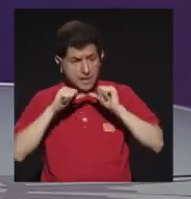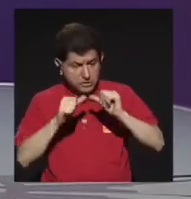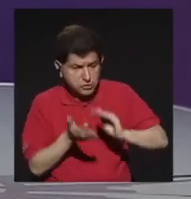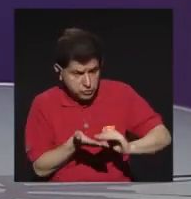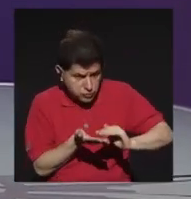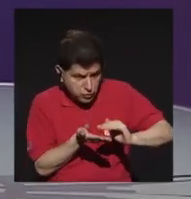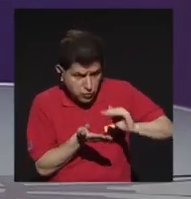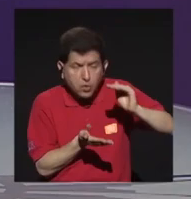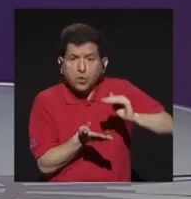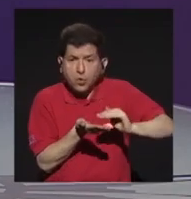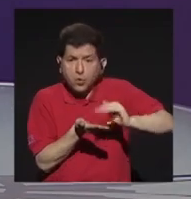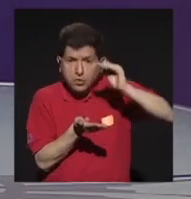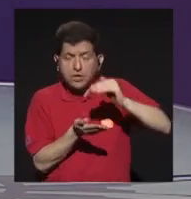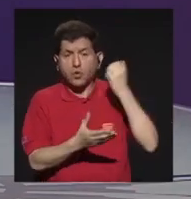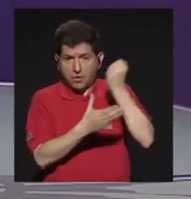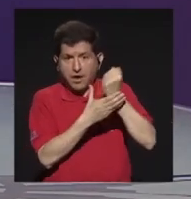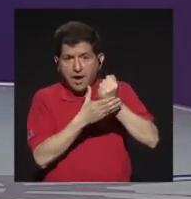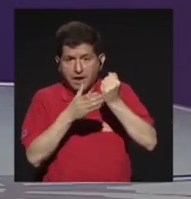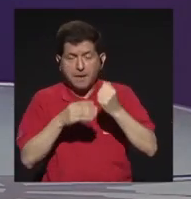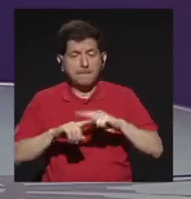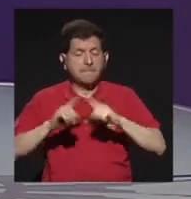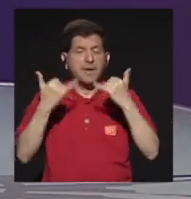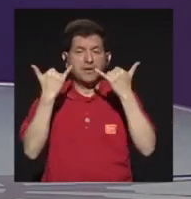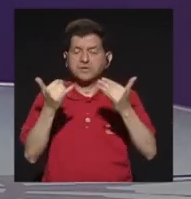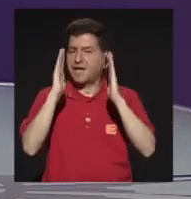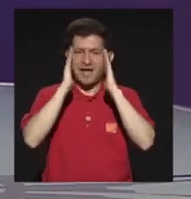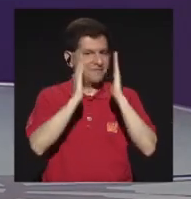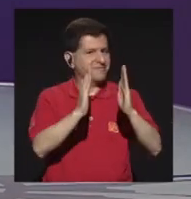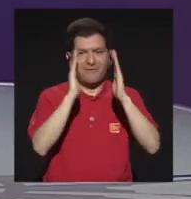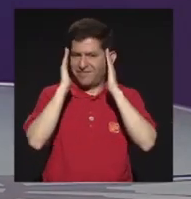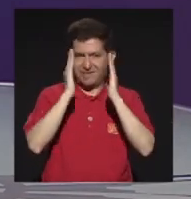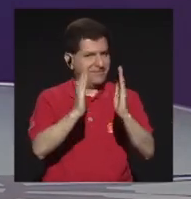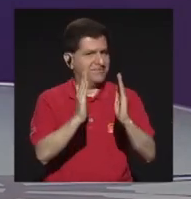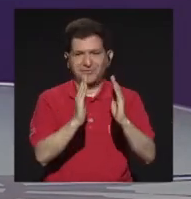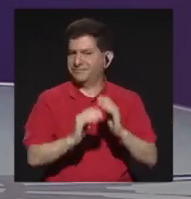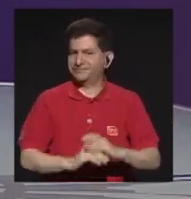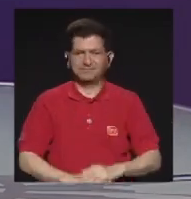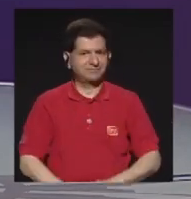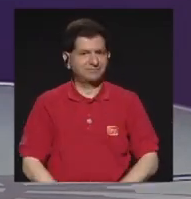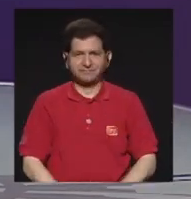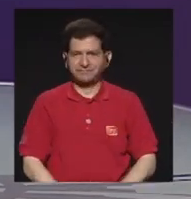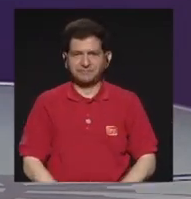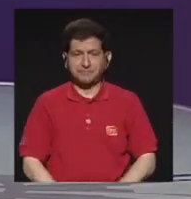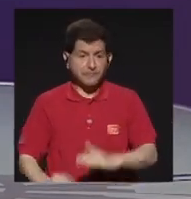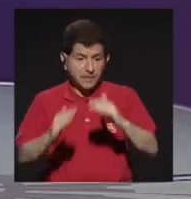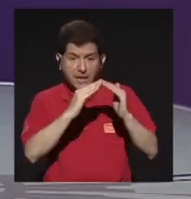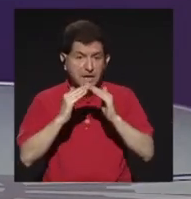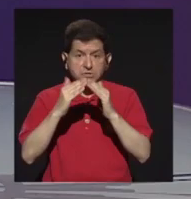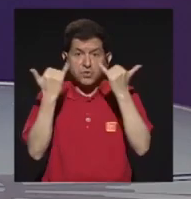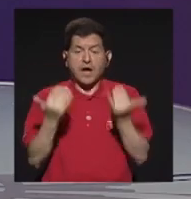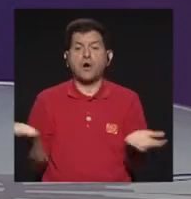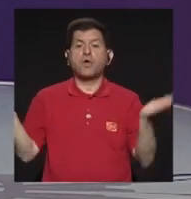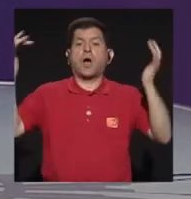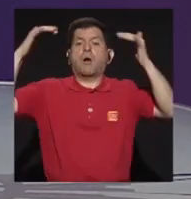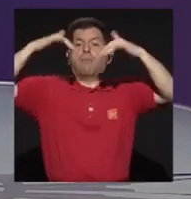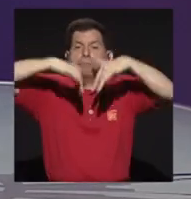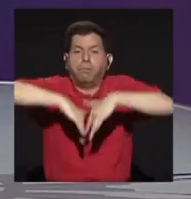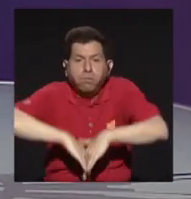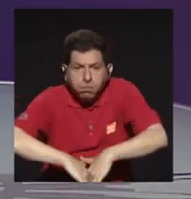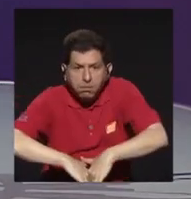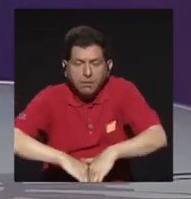aumentando el número de mujeres asesinadas ya no se pone atención en eso o sea la ciudad se colapsa